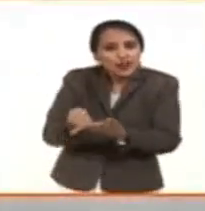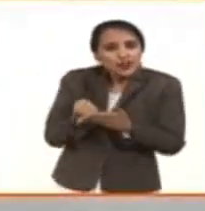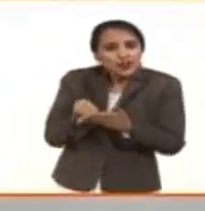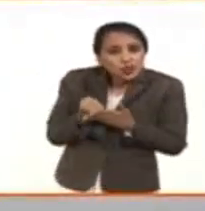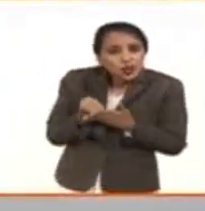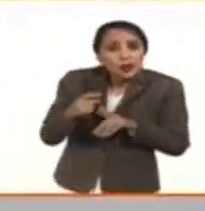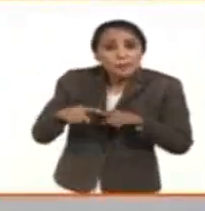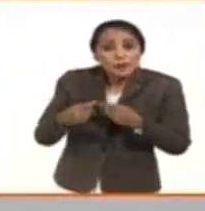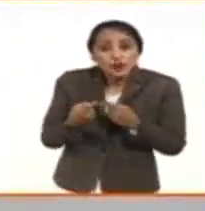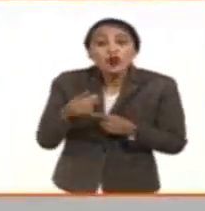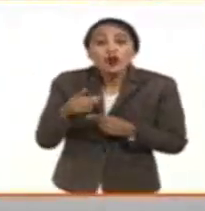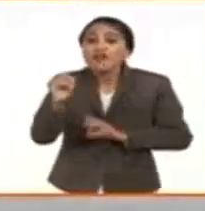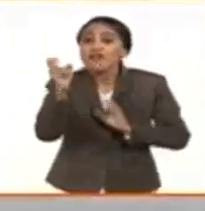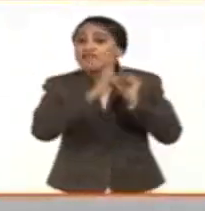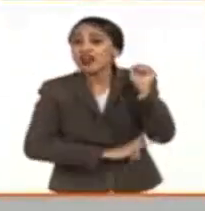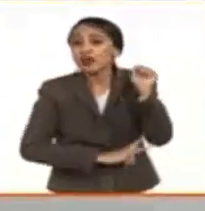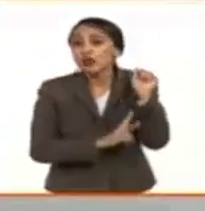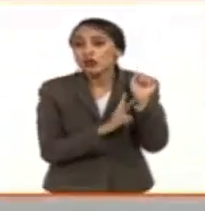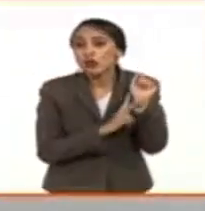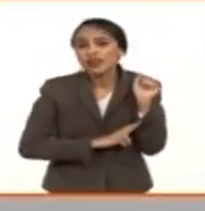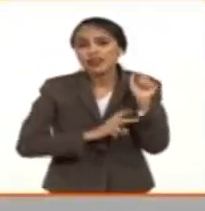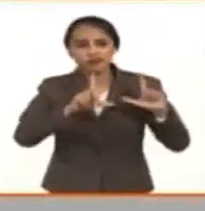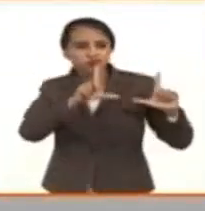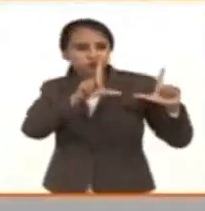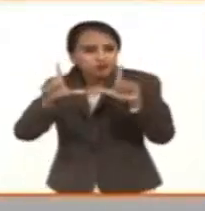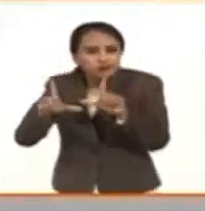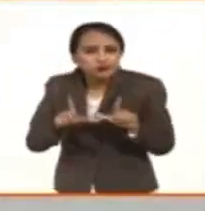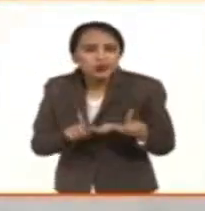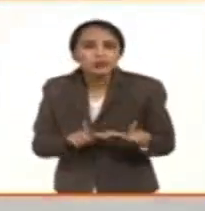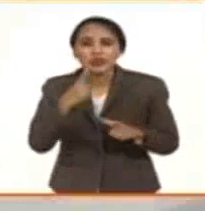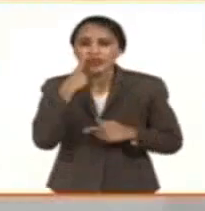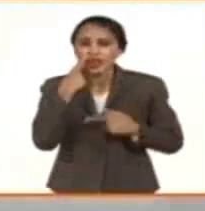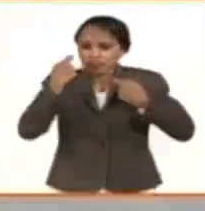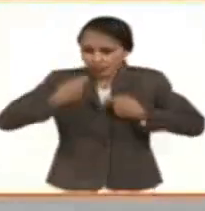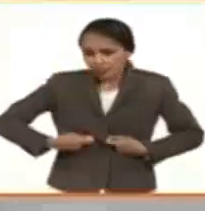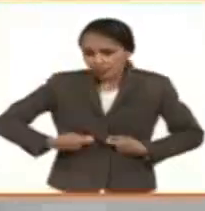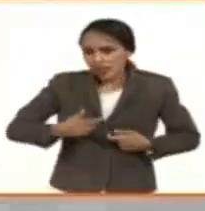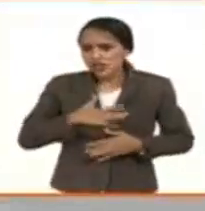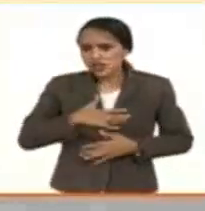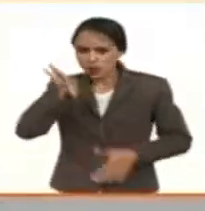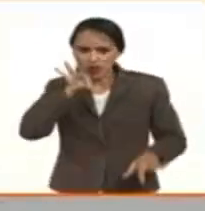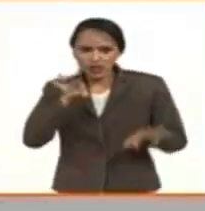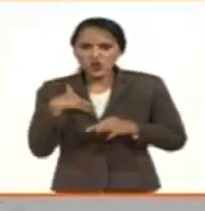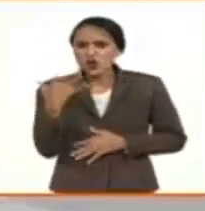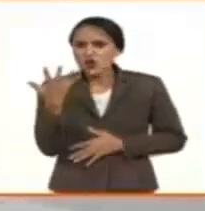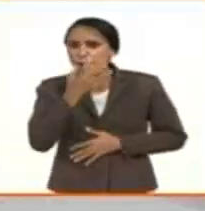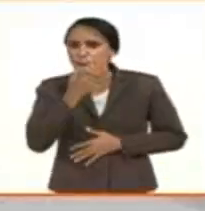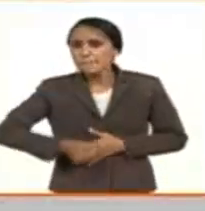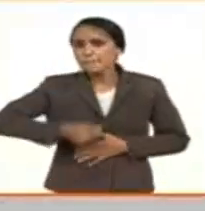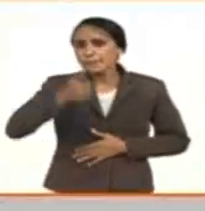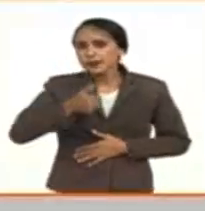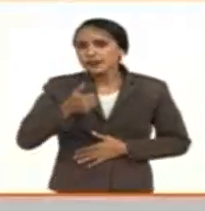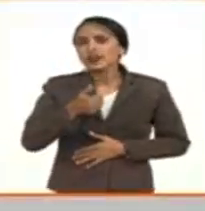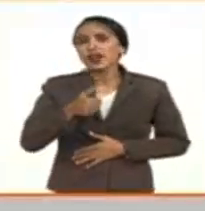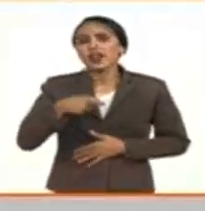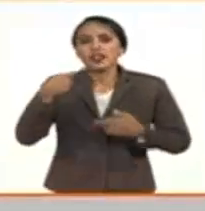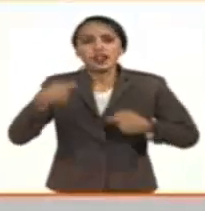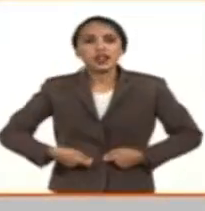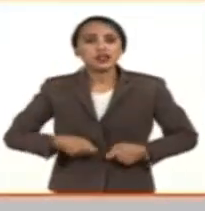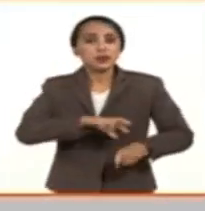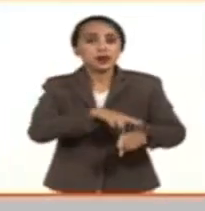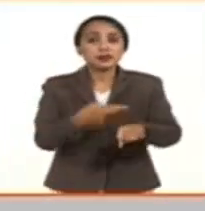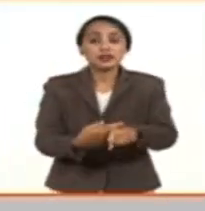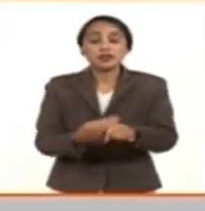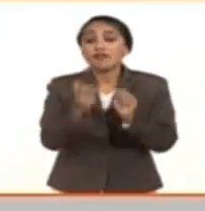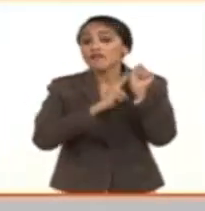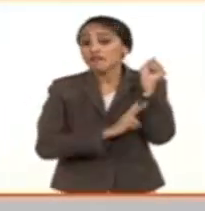habla de los valores de la ilustración que es la autodeterminación el derecho a elegir quién me gobierna y quién no el derecho a la representatividad los son valores